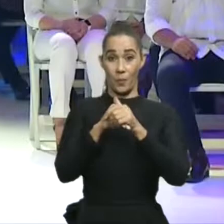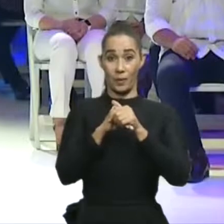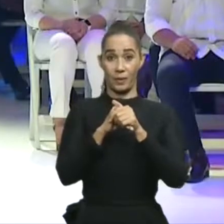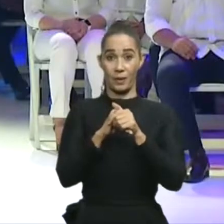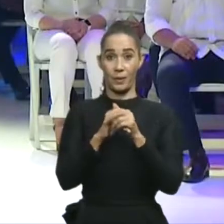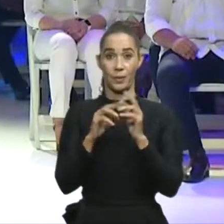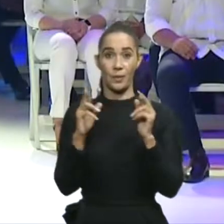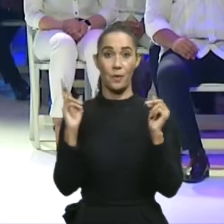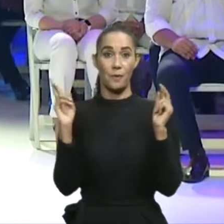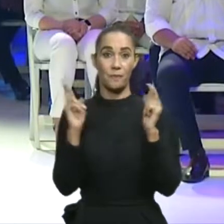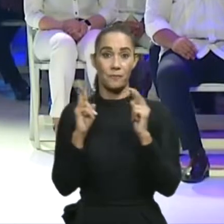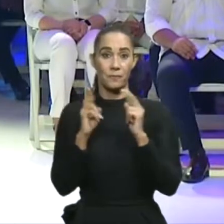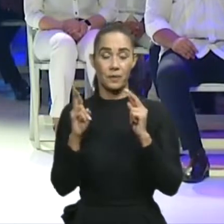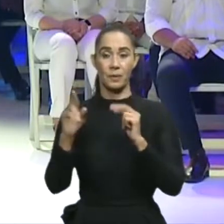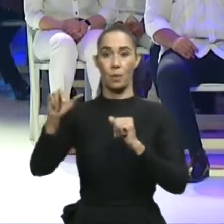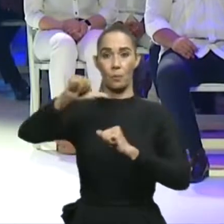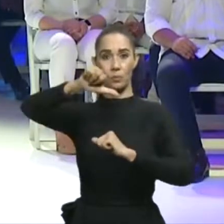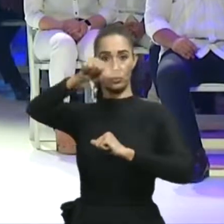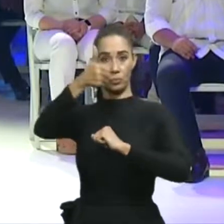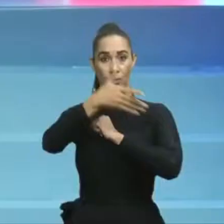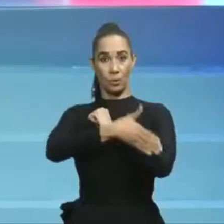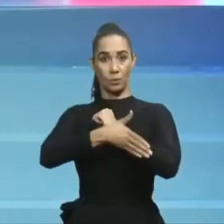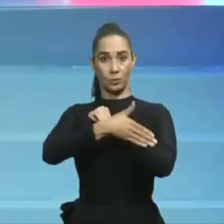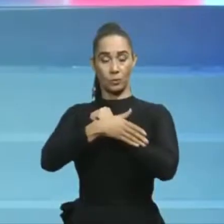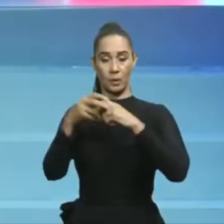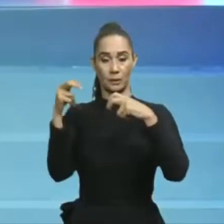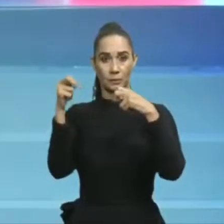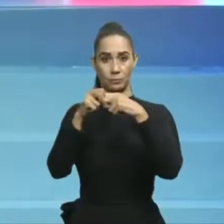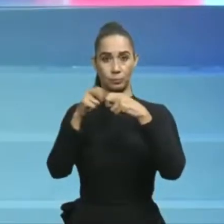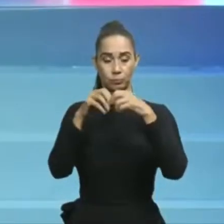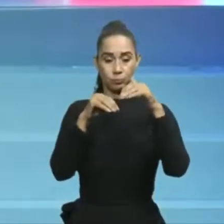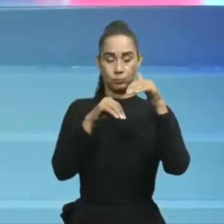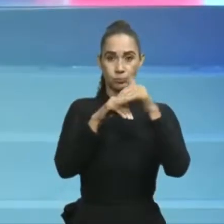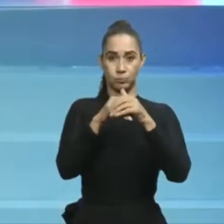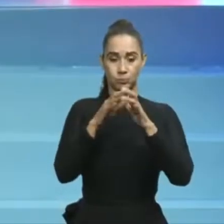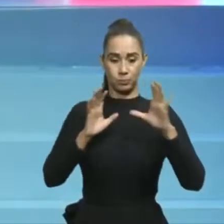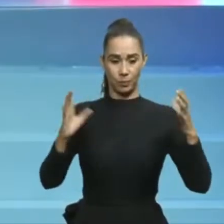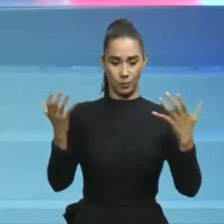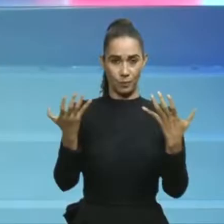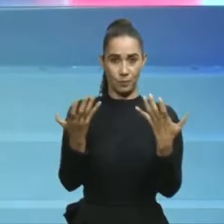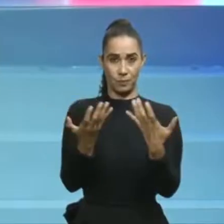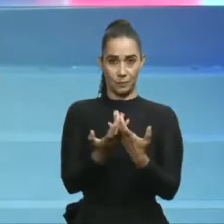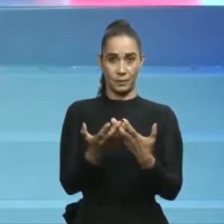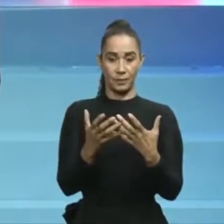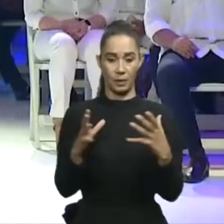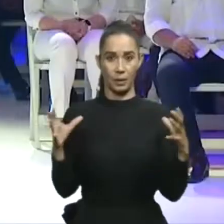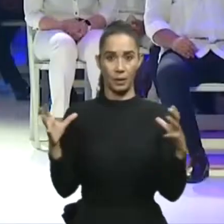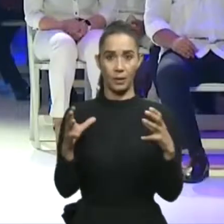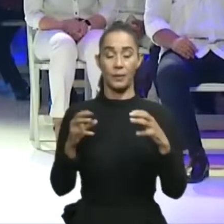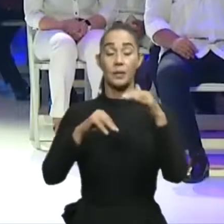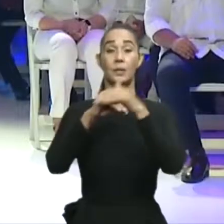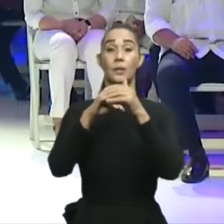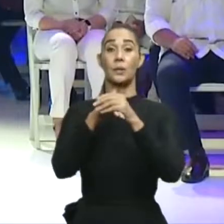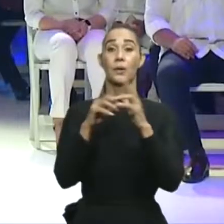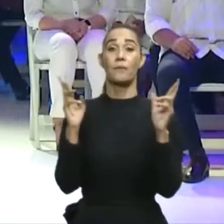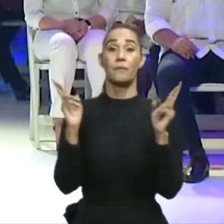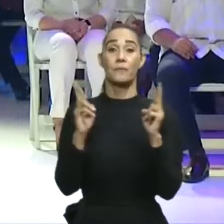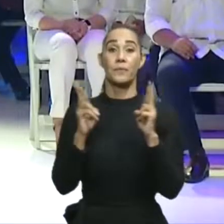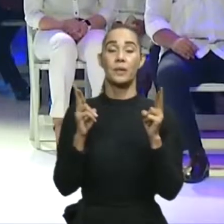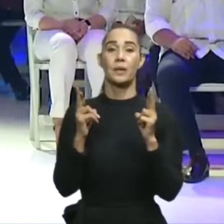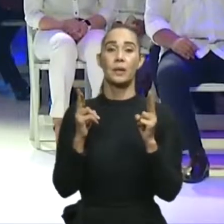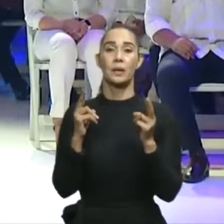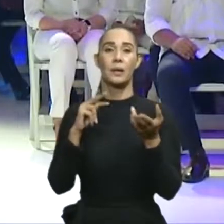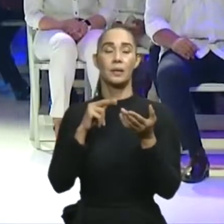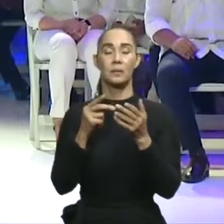como ocurre en todos los países con sistemas eléctricos bien dimensionados y seguros esa reserva fría será en